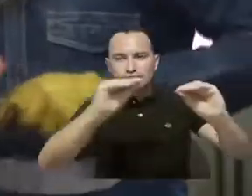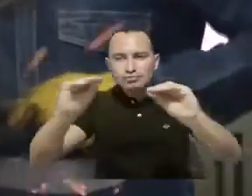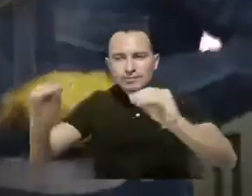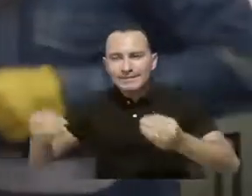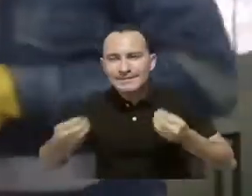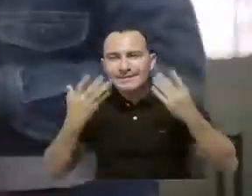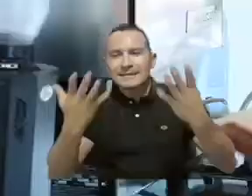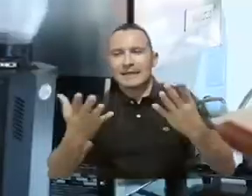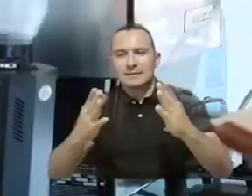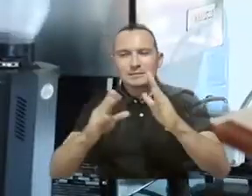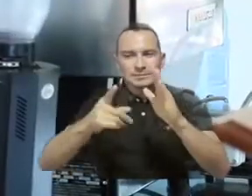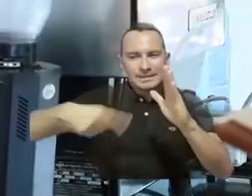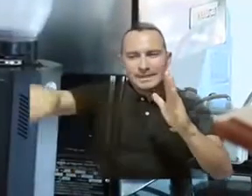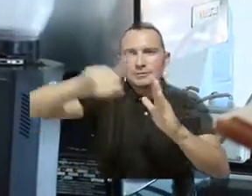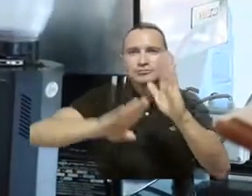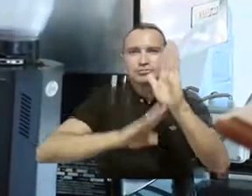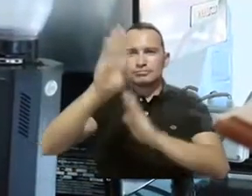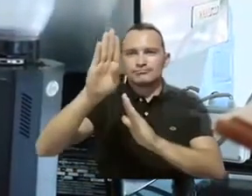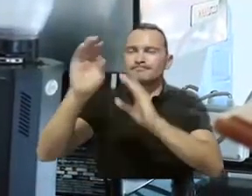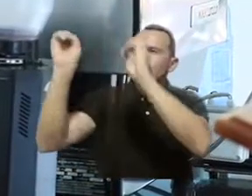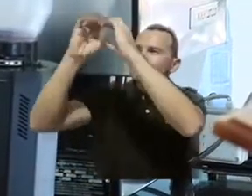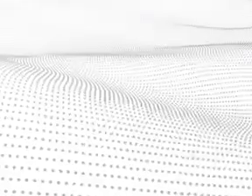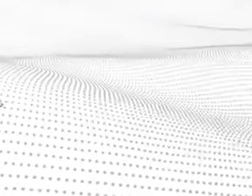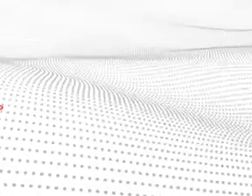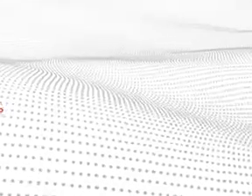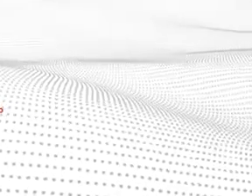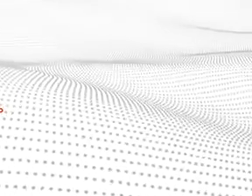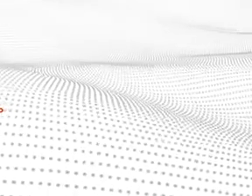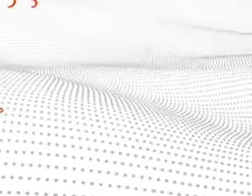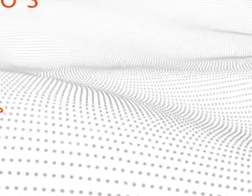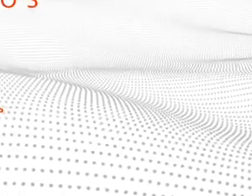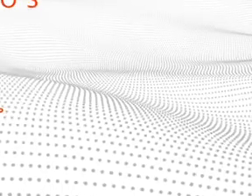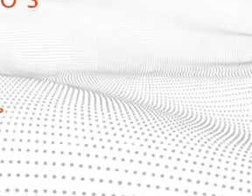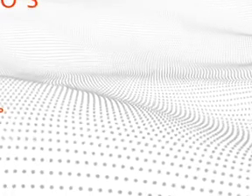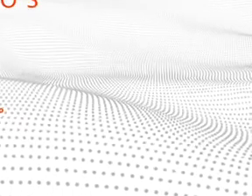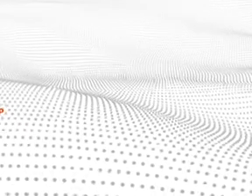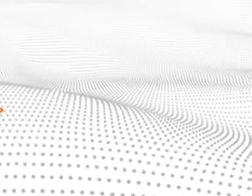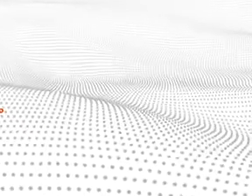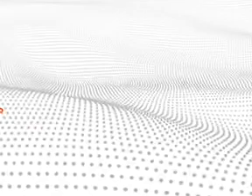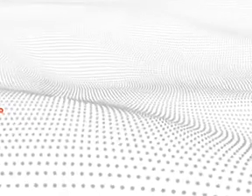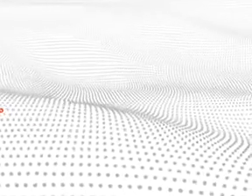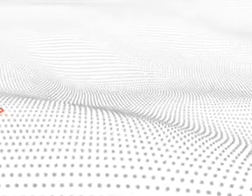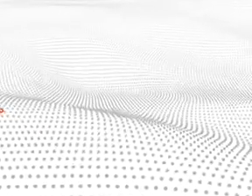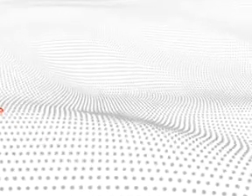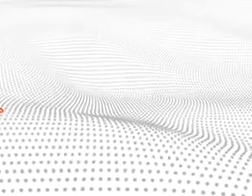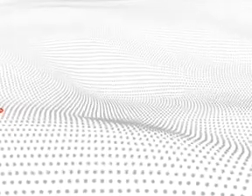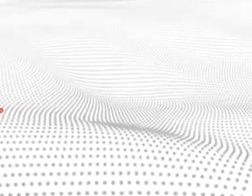creamos oportunidades de formación para su futuro. Cuando creemos, creamos.